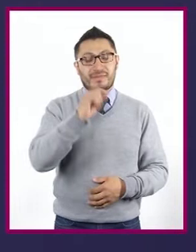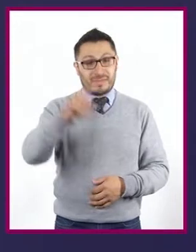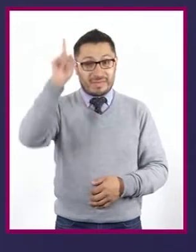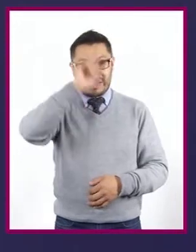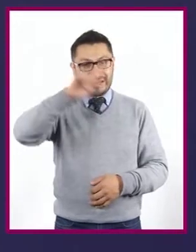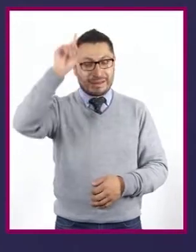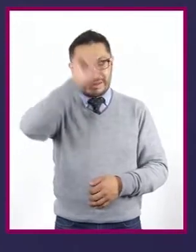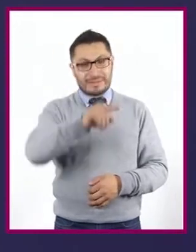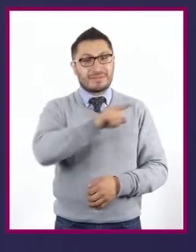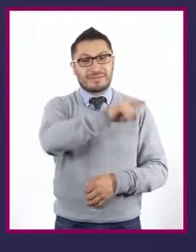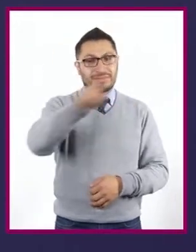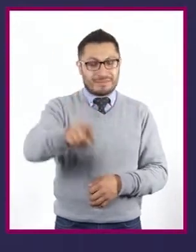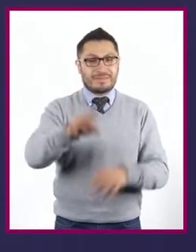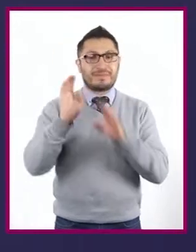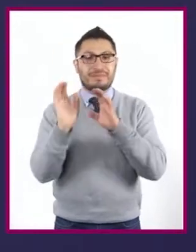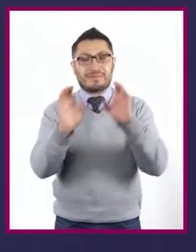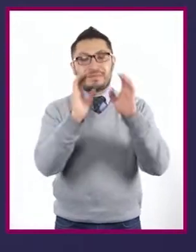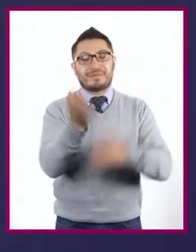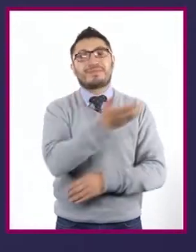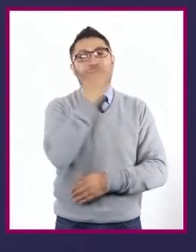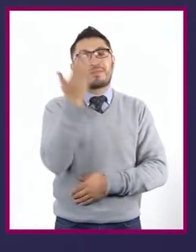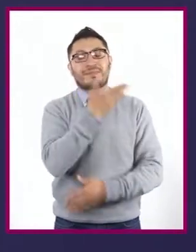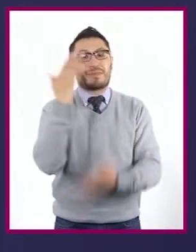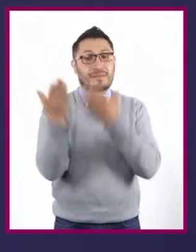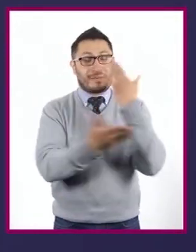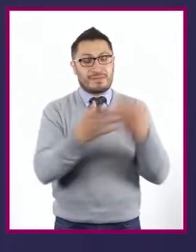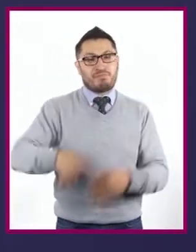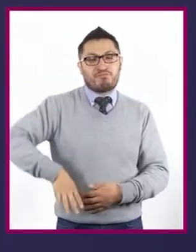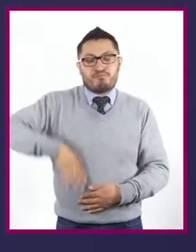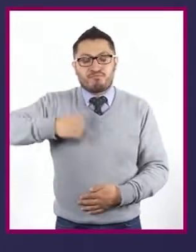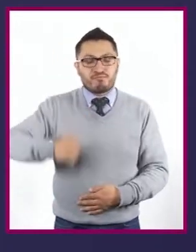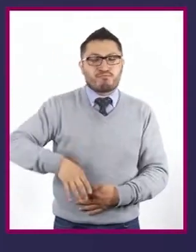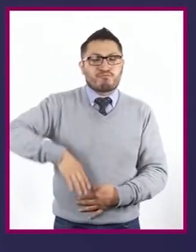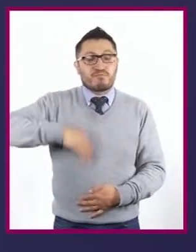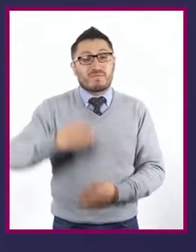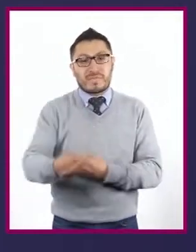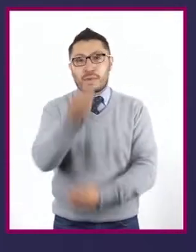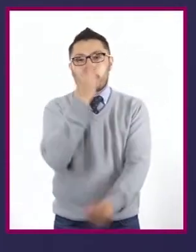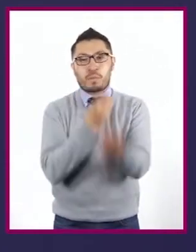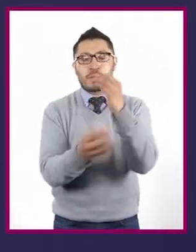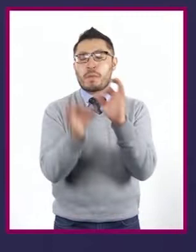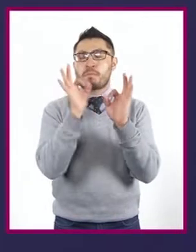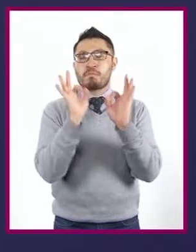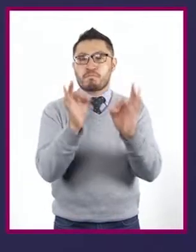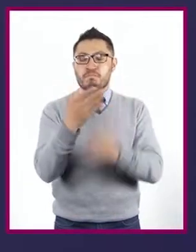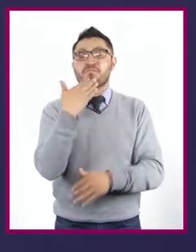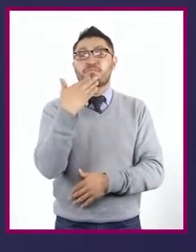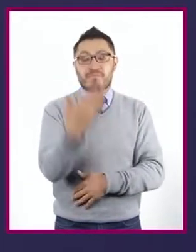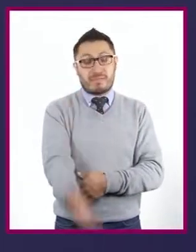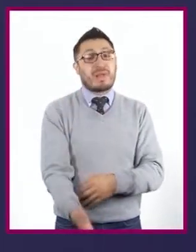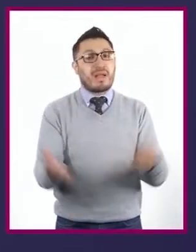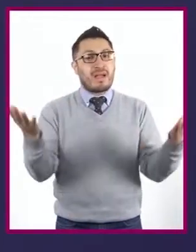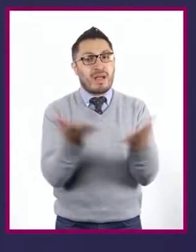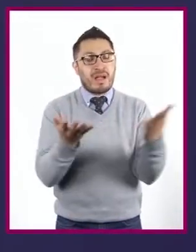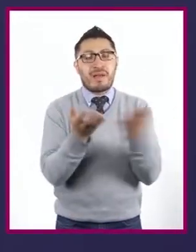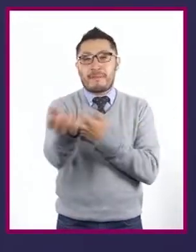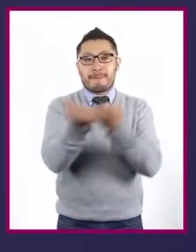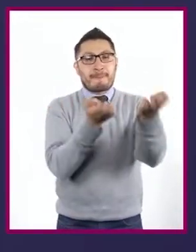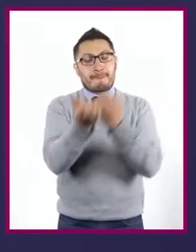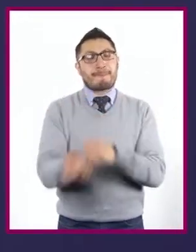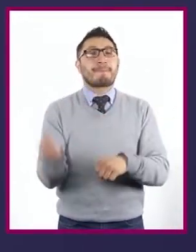par de cuidar sus hábitos de estudio, hagan un esfuerzo por mantener una alimentación balanceada y realizar actividad